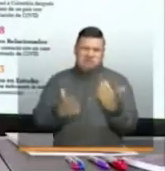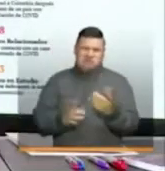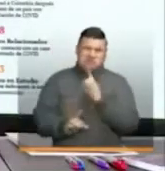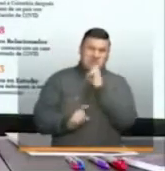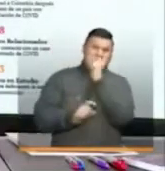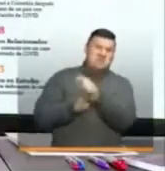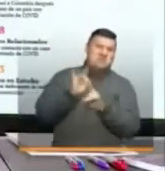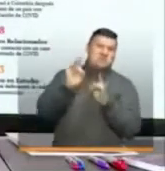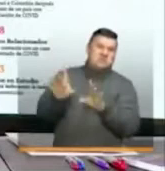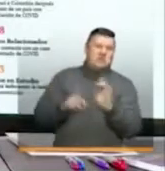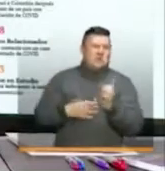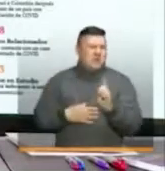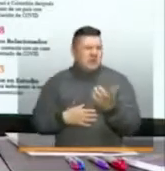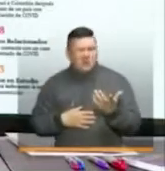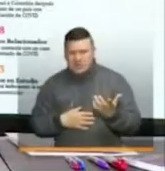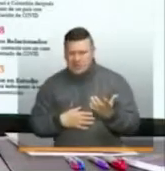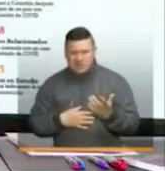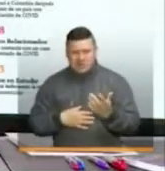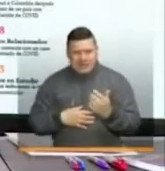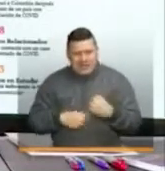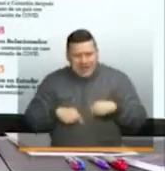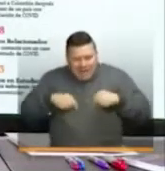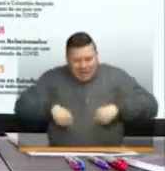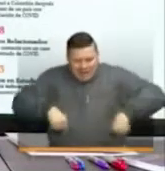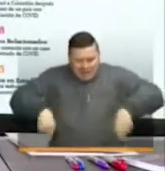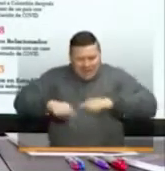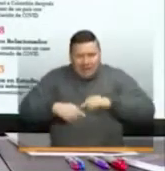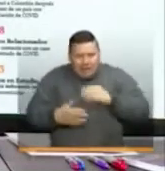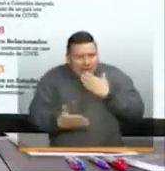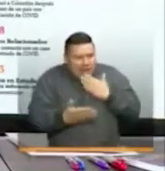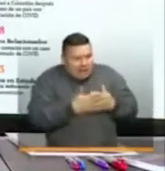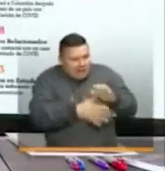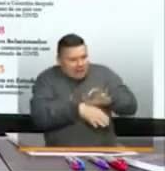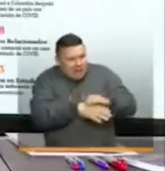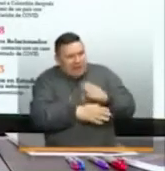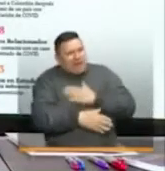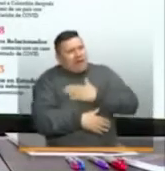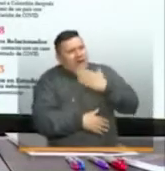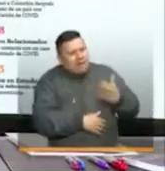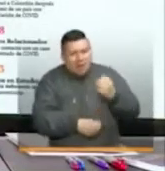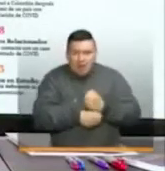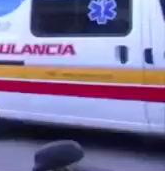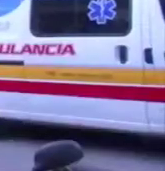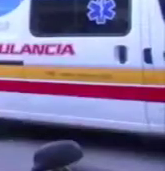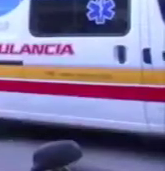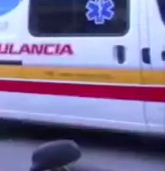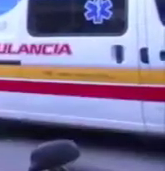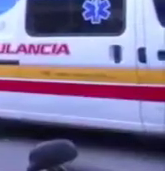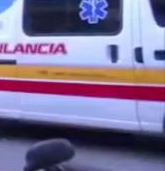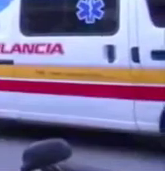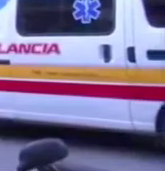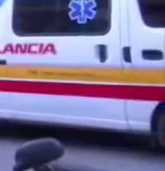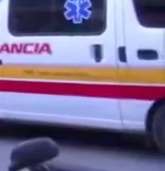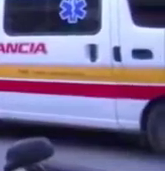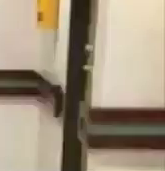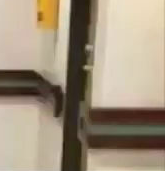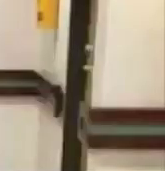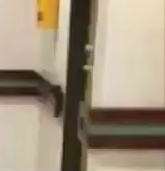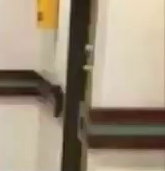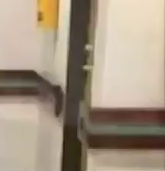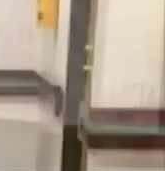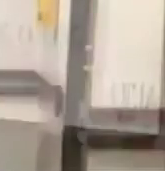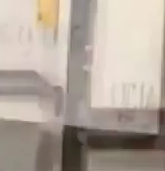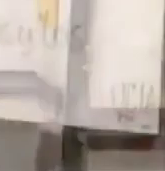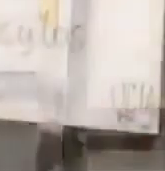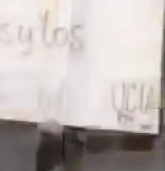Aquí estamos es número uno para agradecerles, para felicitarlos, para dignificarlos. El fallecimiento de los médicos